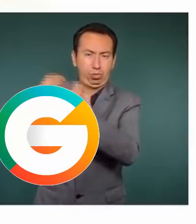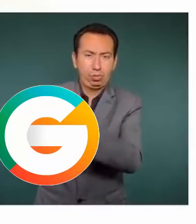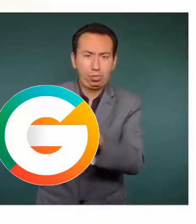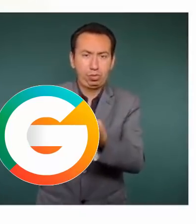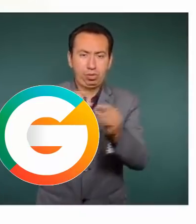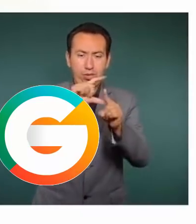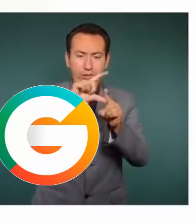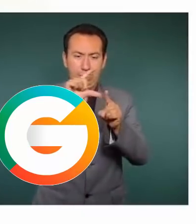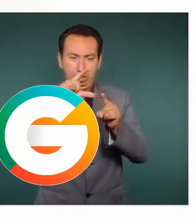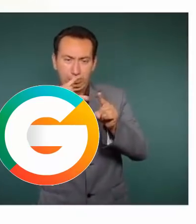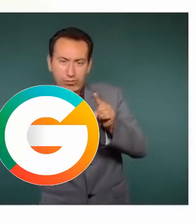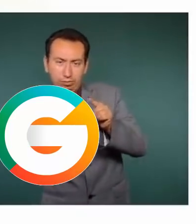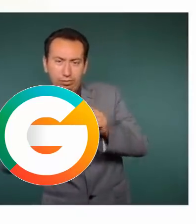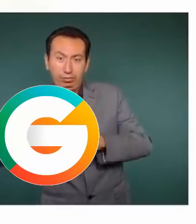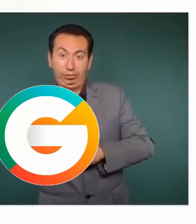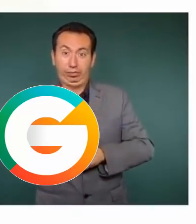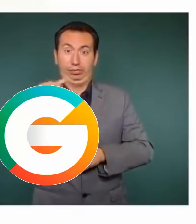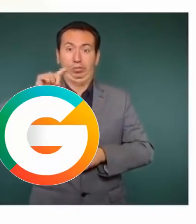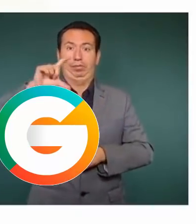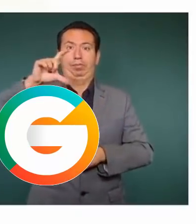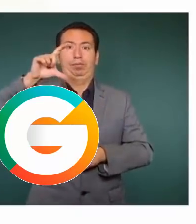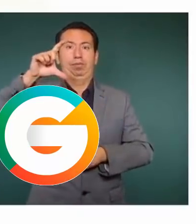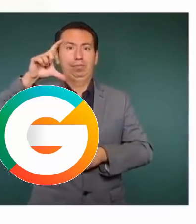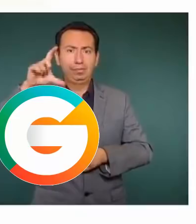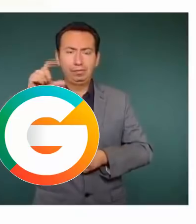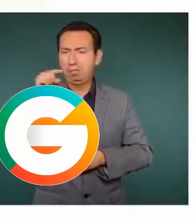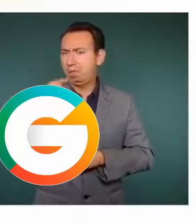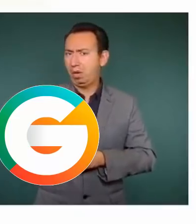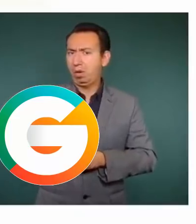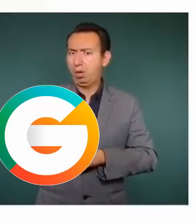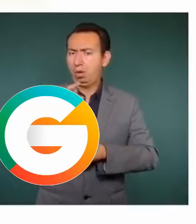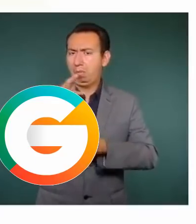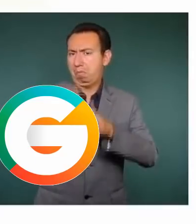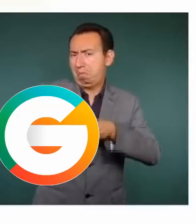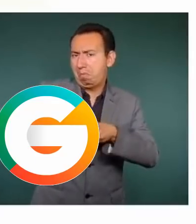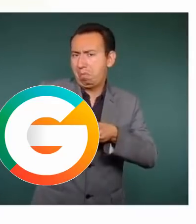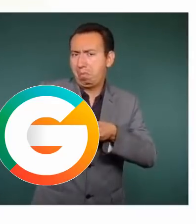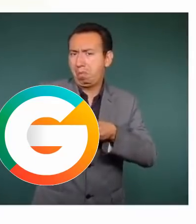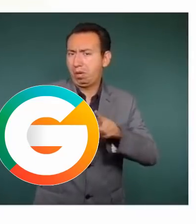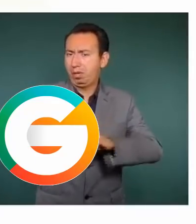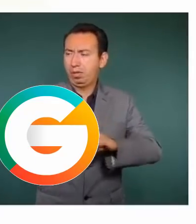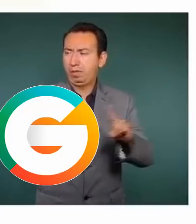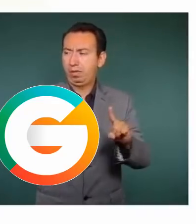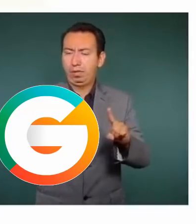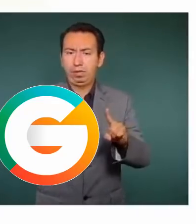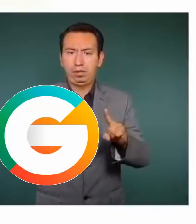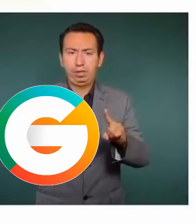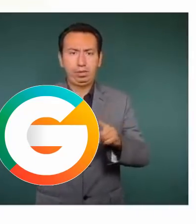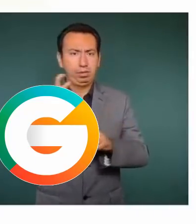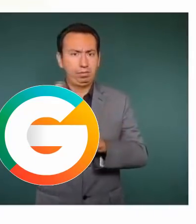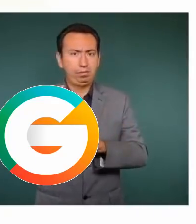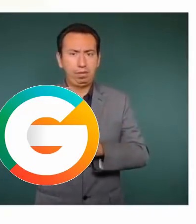alza, pero si vemos los números son sumamente reducidos. Aquí nada más en